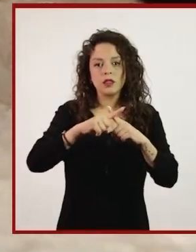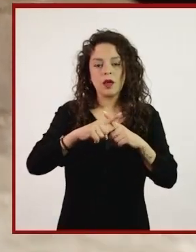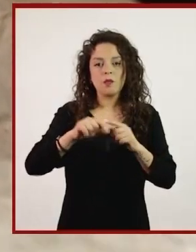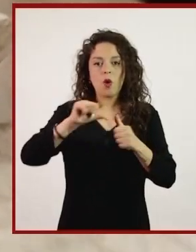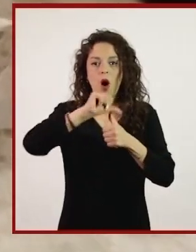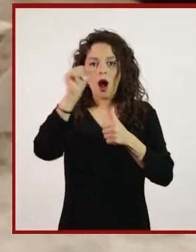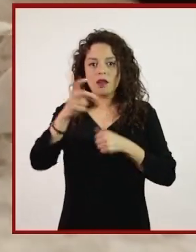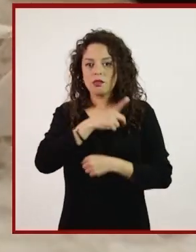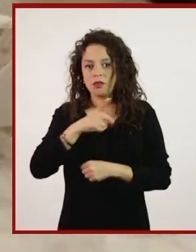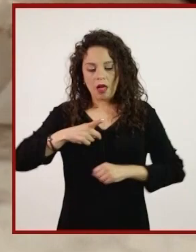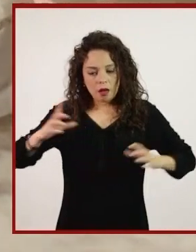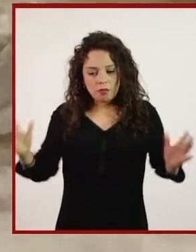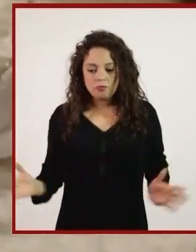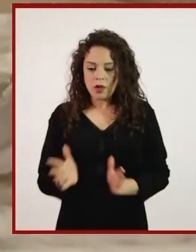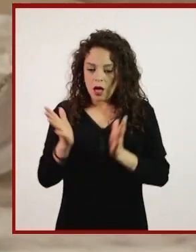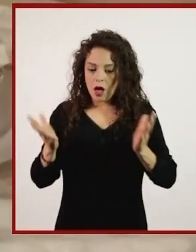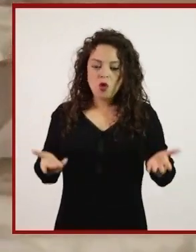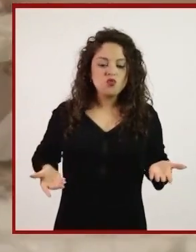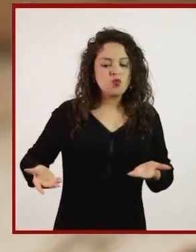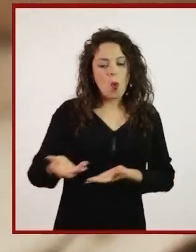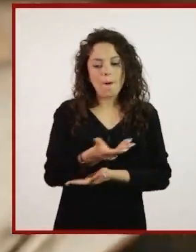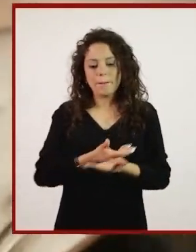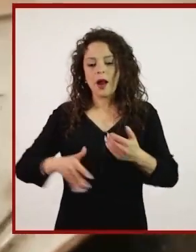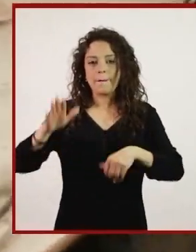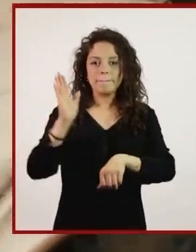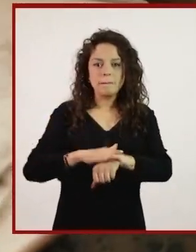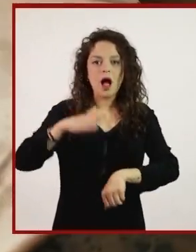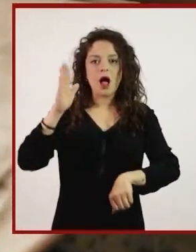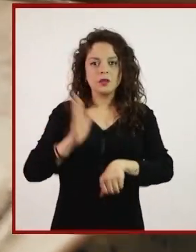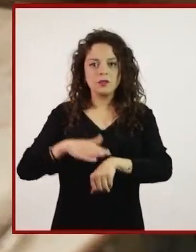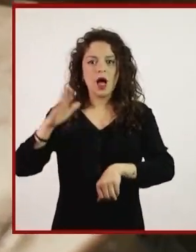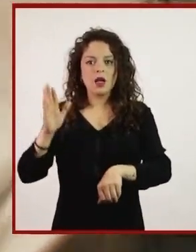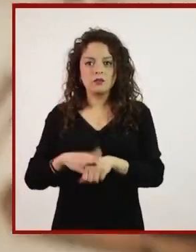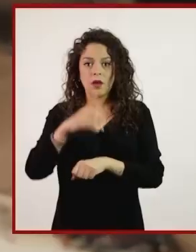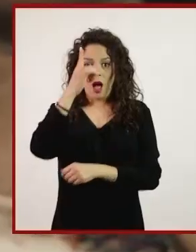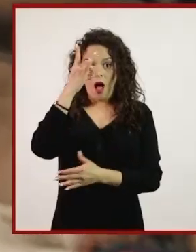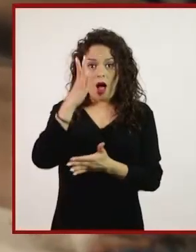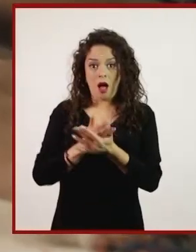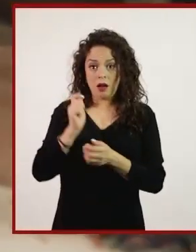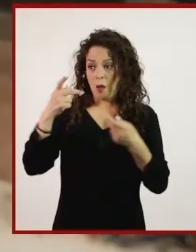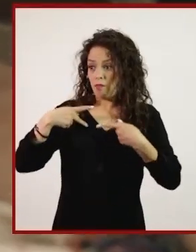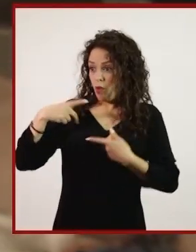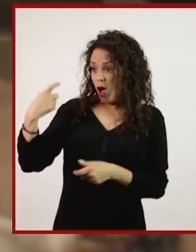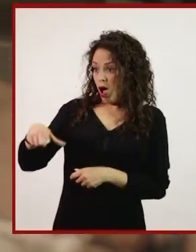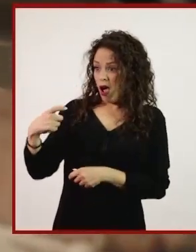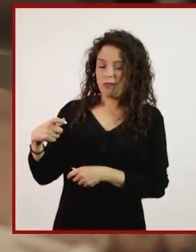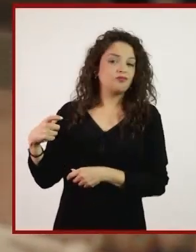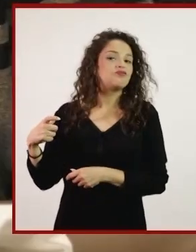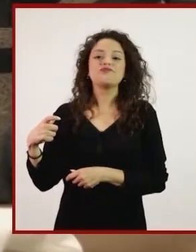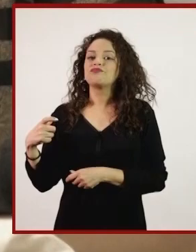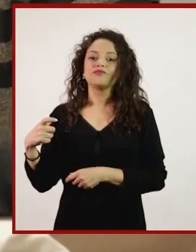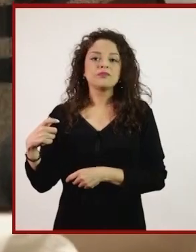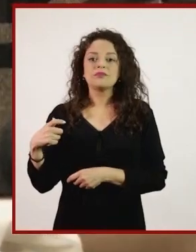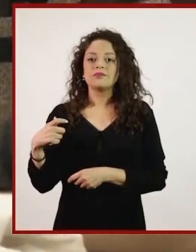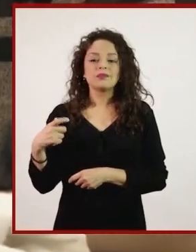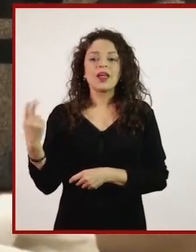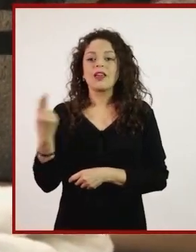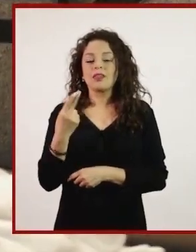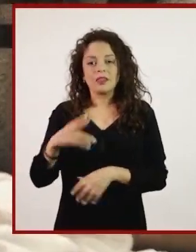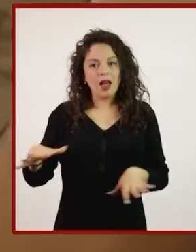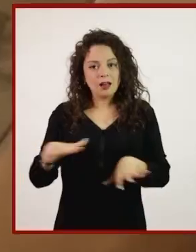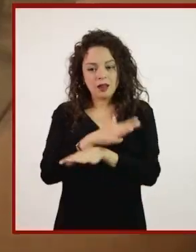arte se comparta cada vez más y cada vez más y cada vez más, que deje de ser elitista para convertirse en